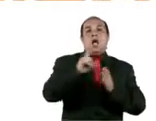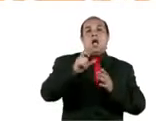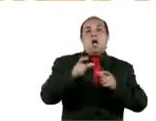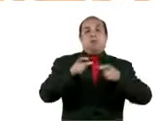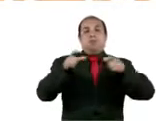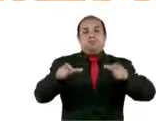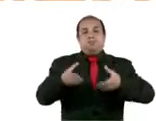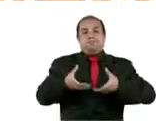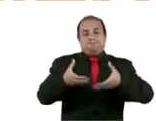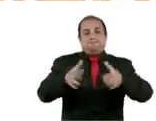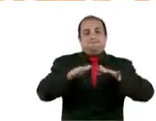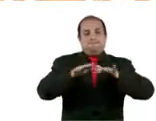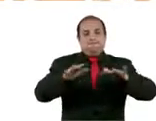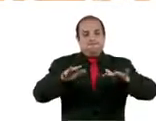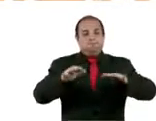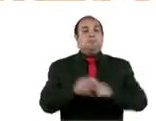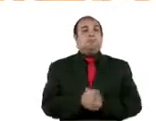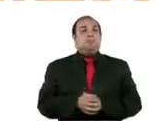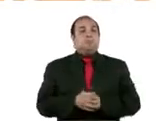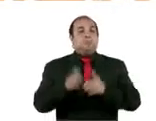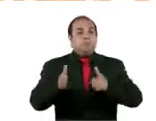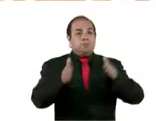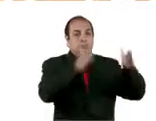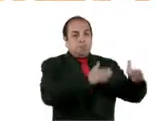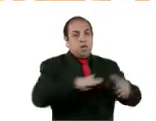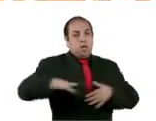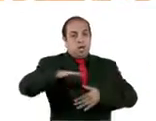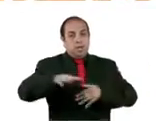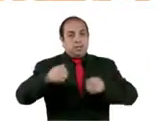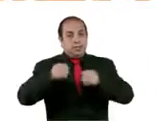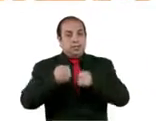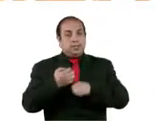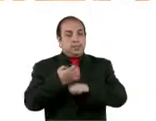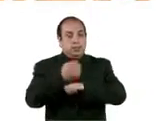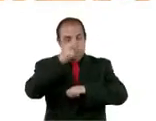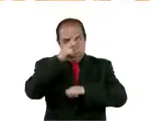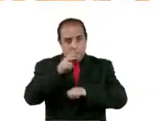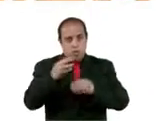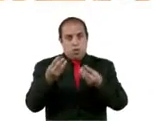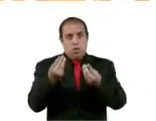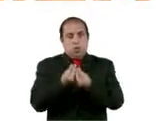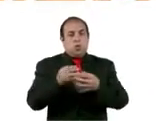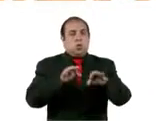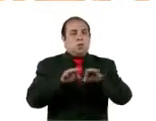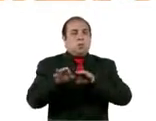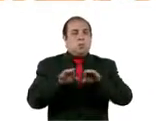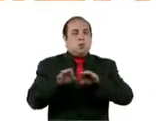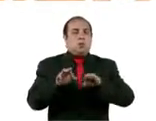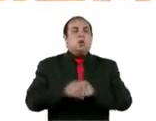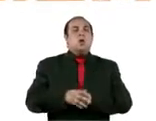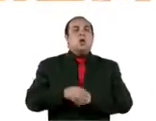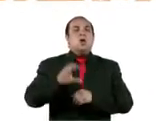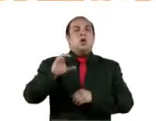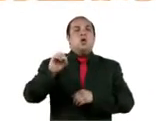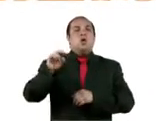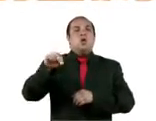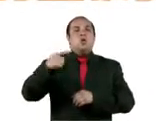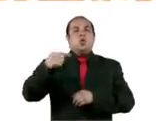otro lado, en el marco de la zona metropolitana del Valle de México. Hemos estado trabajando con Conagua, con el Estado de